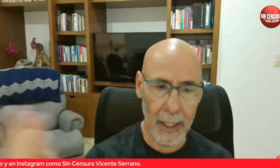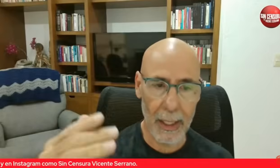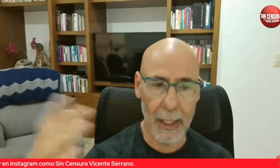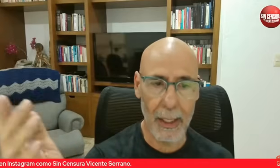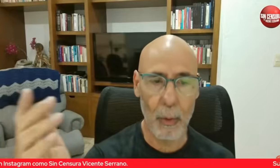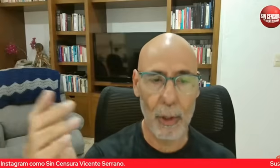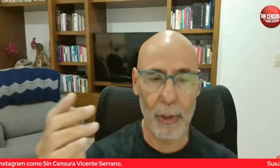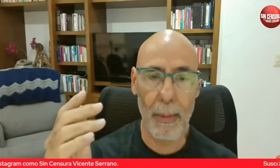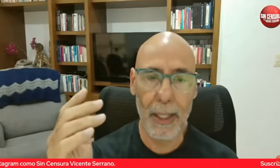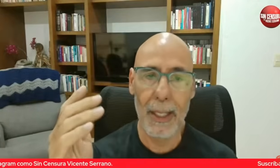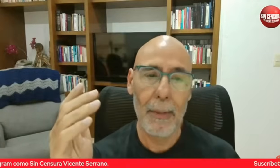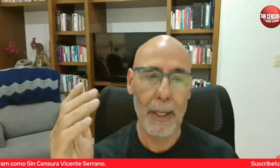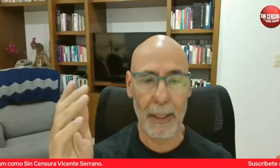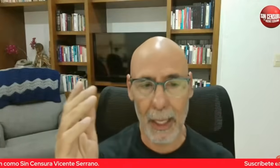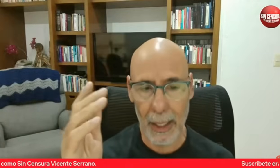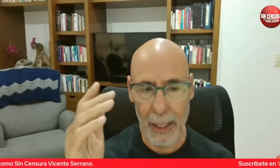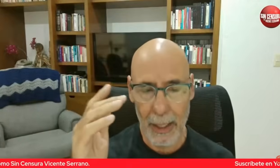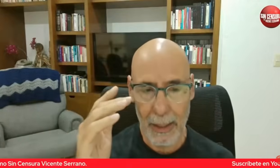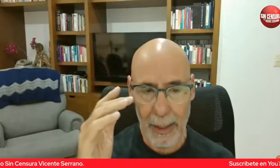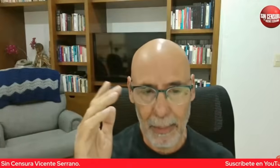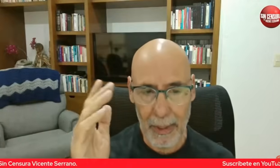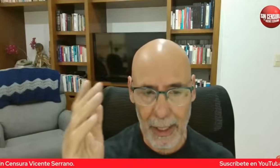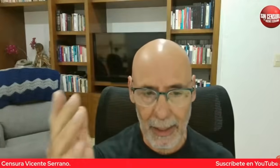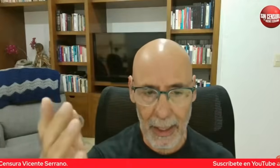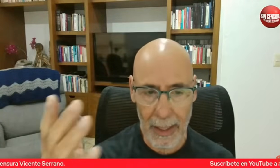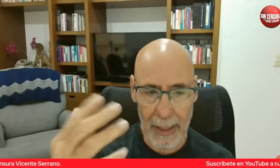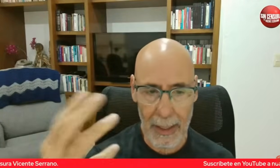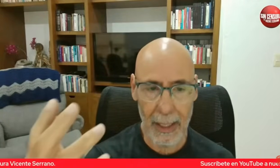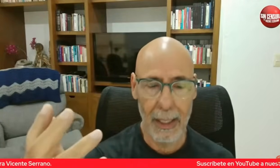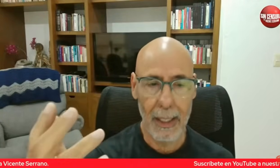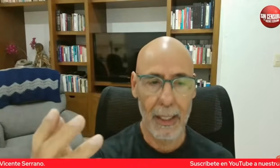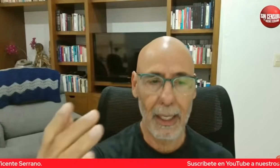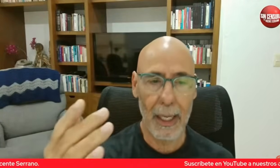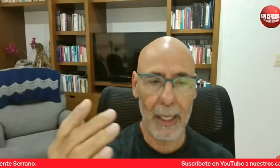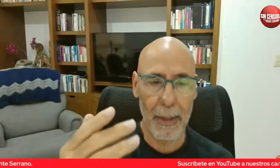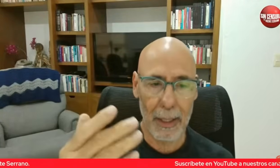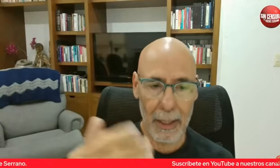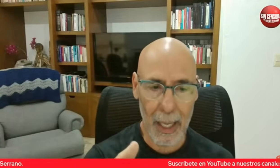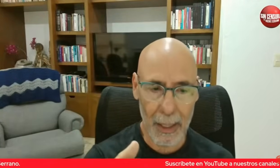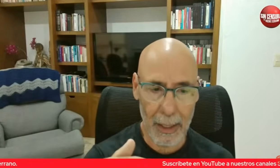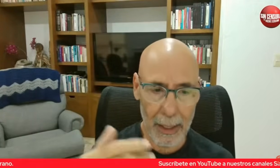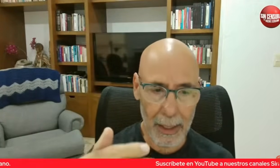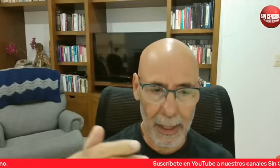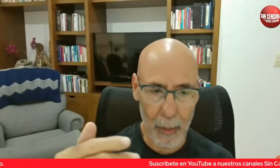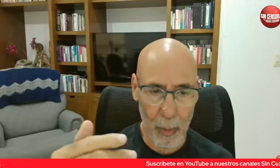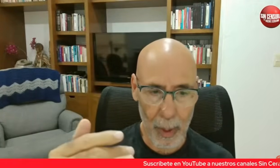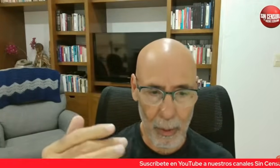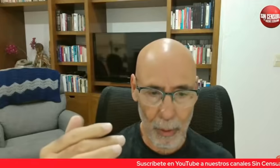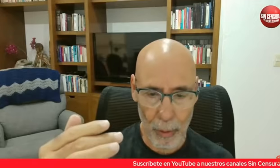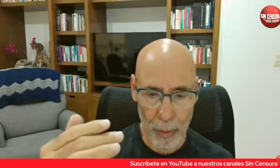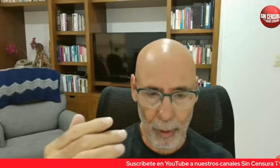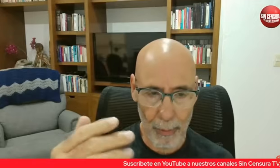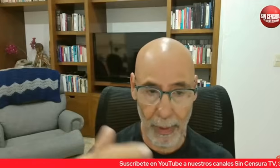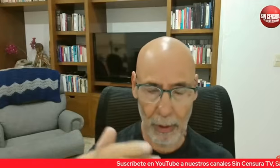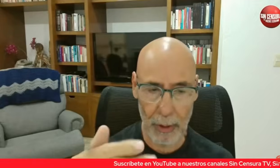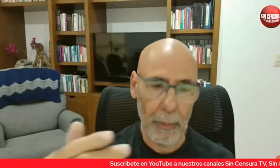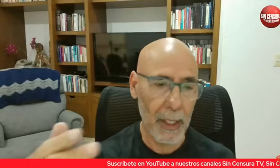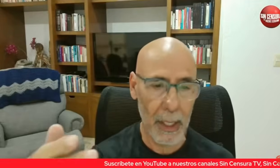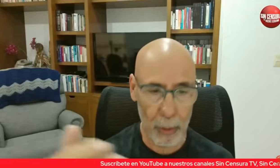acuérdate que cuando se habla de libertad, siempre se dice que la libertad inicia